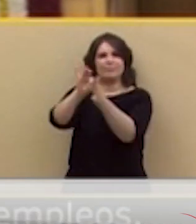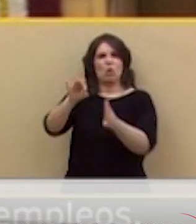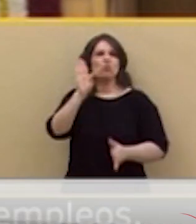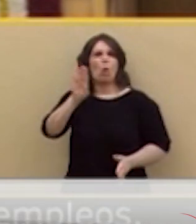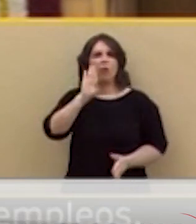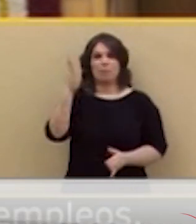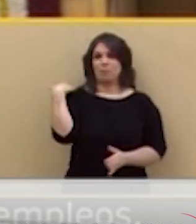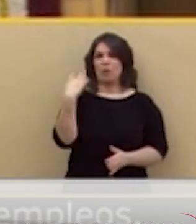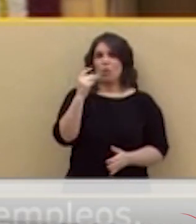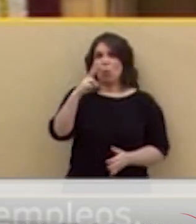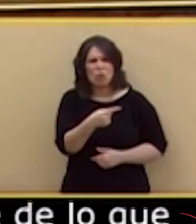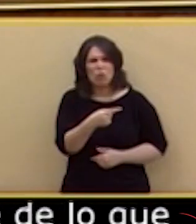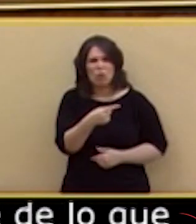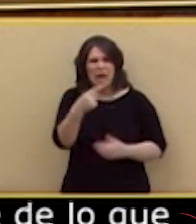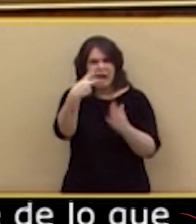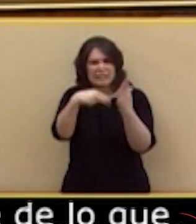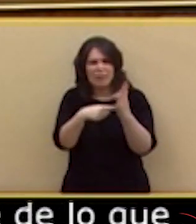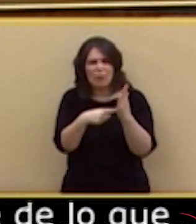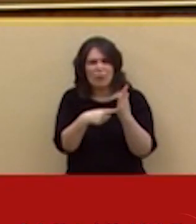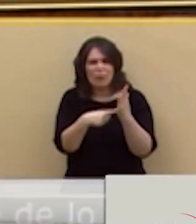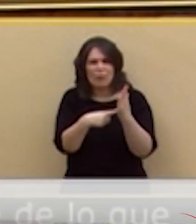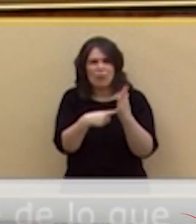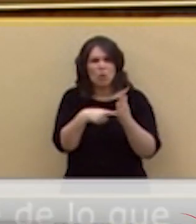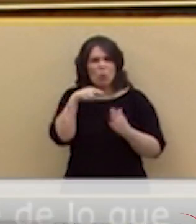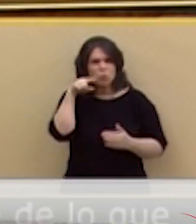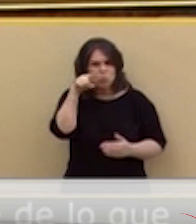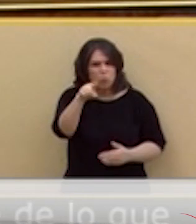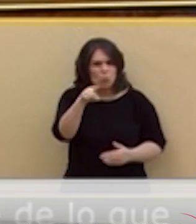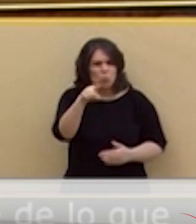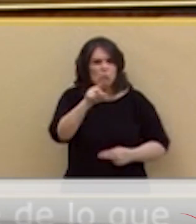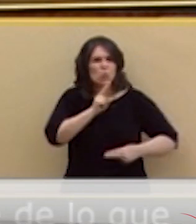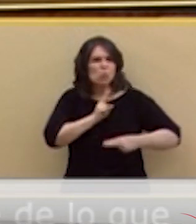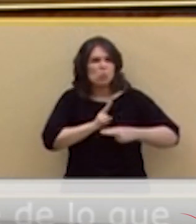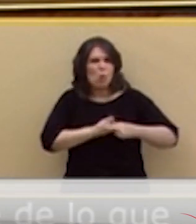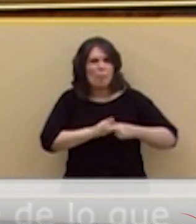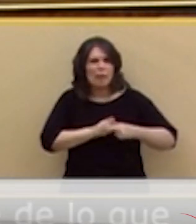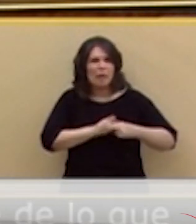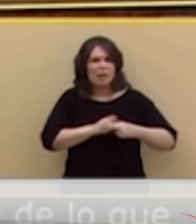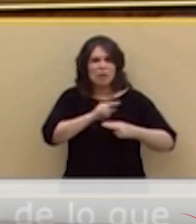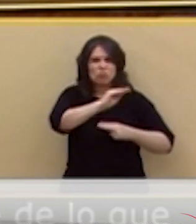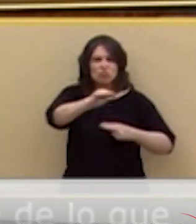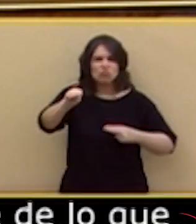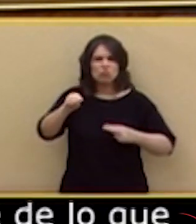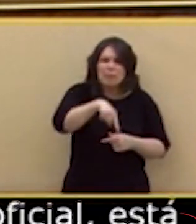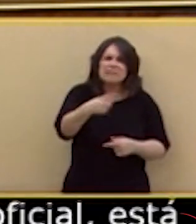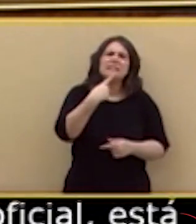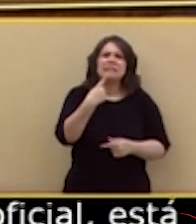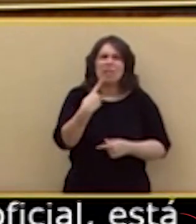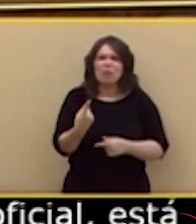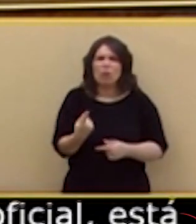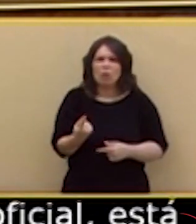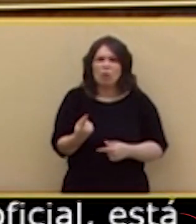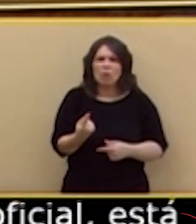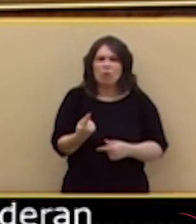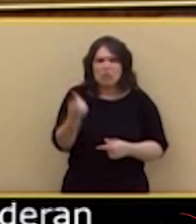cumplir una orden injusta del general Narváez. ¿Está usted llamando a la insubordinación de las fuerzas y cuerpos de seguridad del Estado? Sean